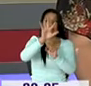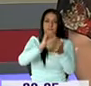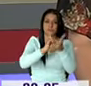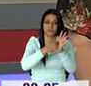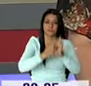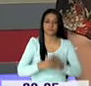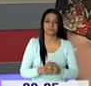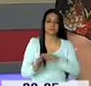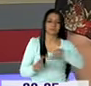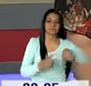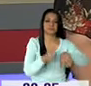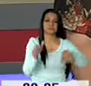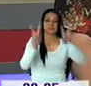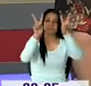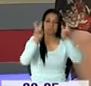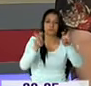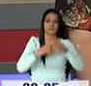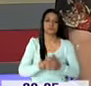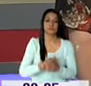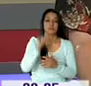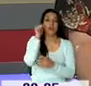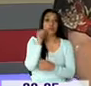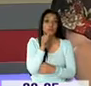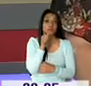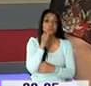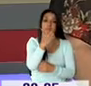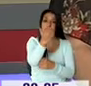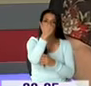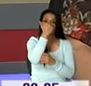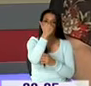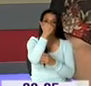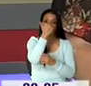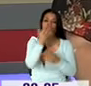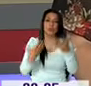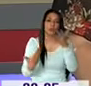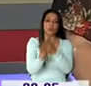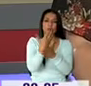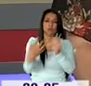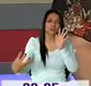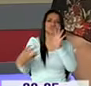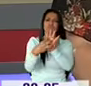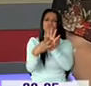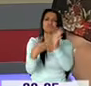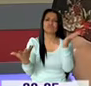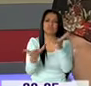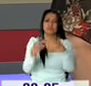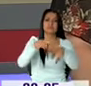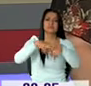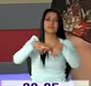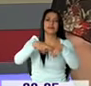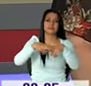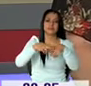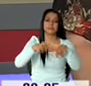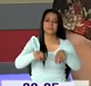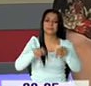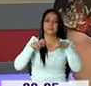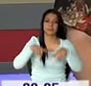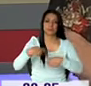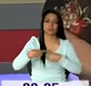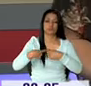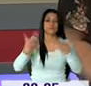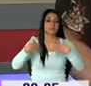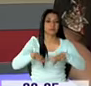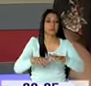8:05 y en otros temas les contamos que azul y rojo son los colores de los nuevos sellos que identifican a los taxis regularizados en la ciudad de